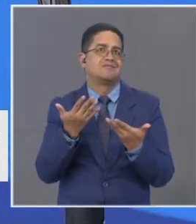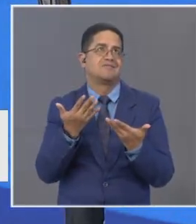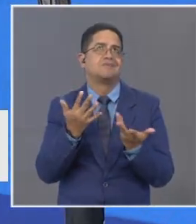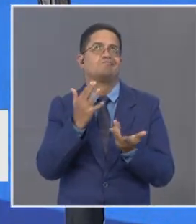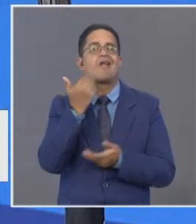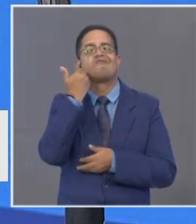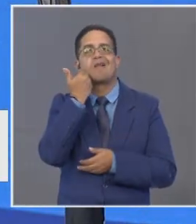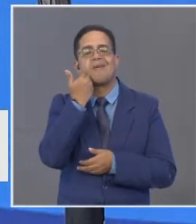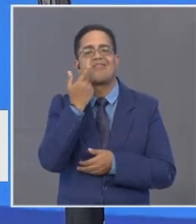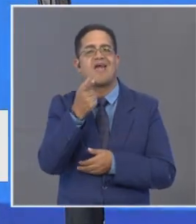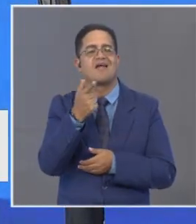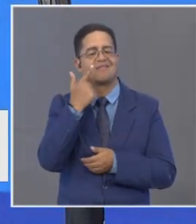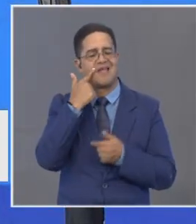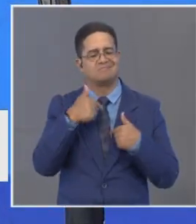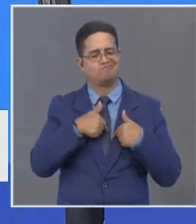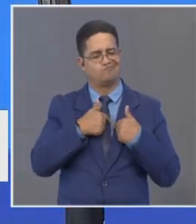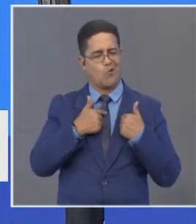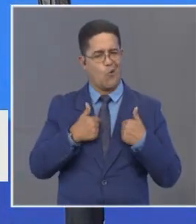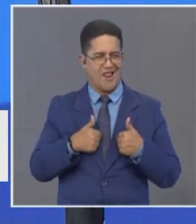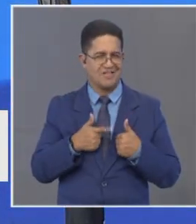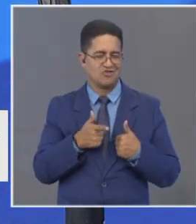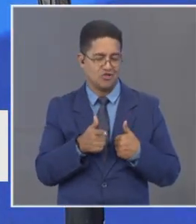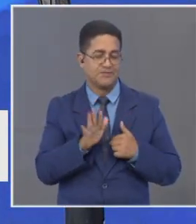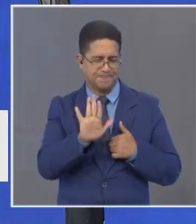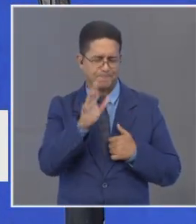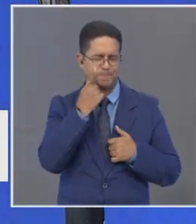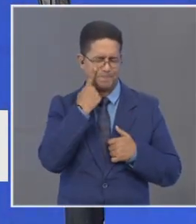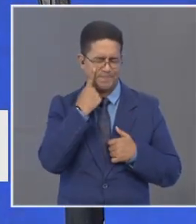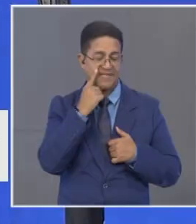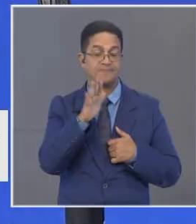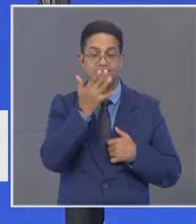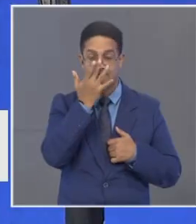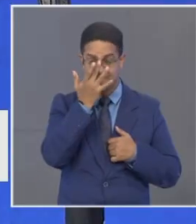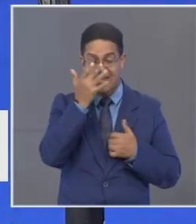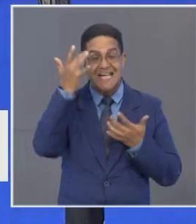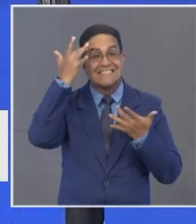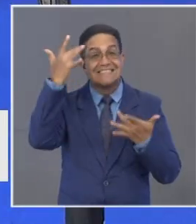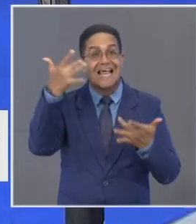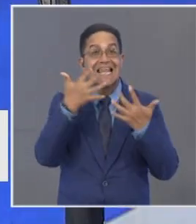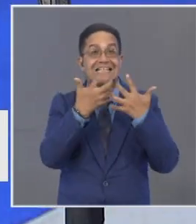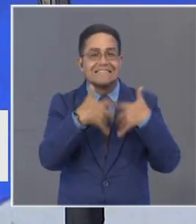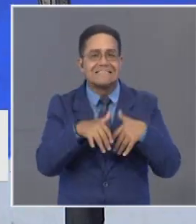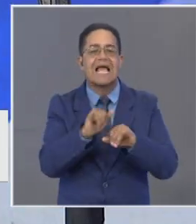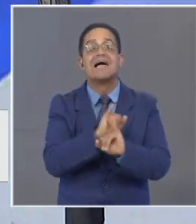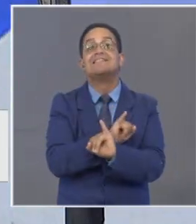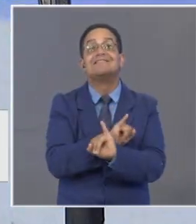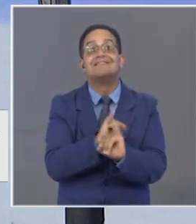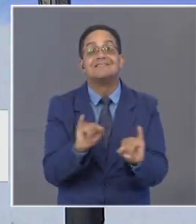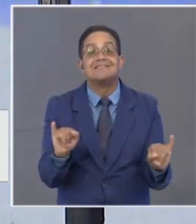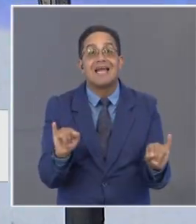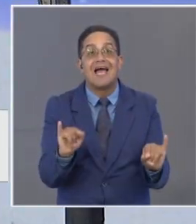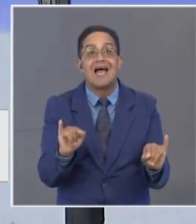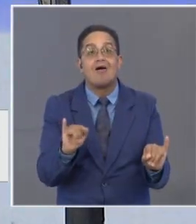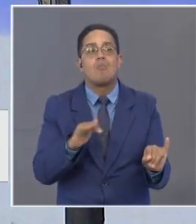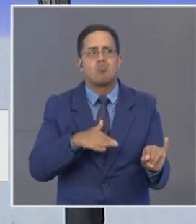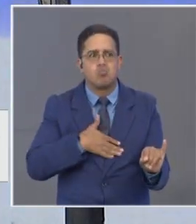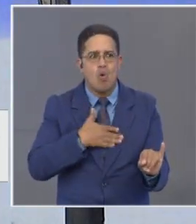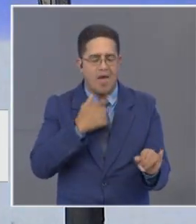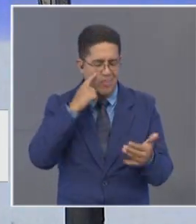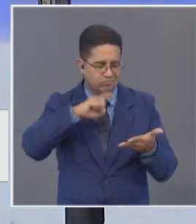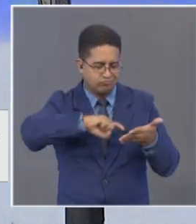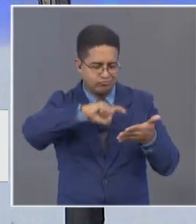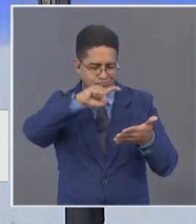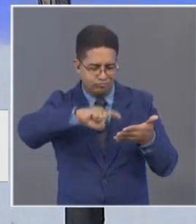como la cardiopatía isquémica. Fíjate que en inteligencia artificial ya puede hacer un análisis